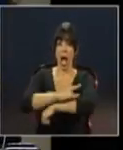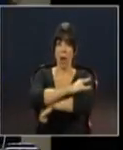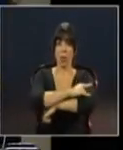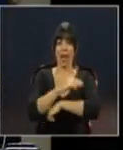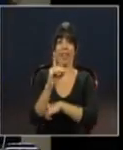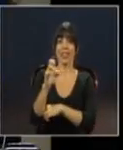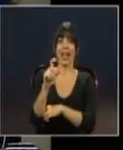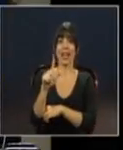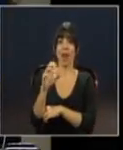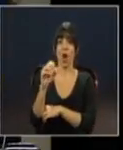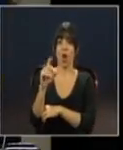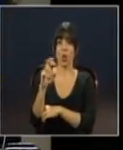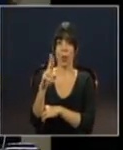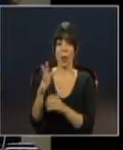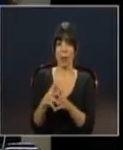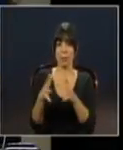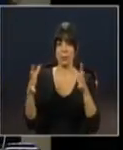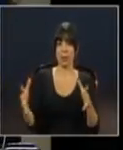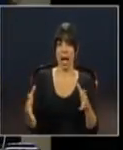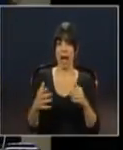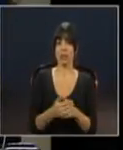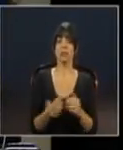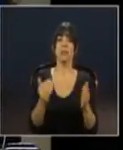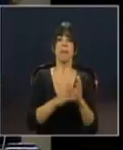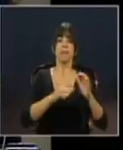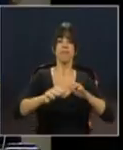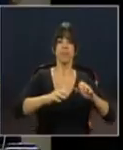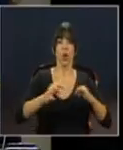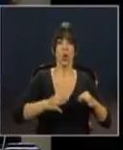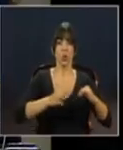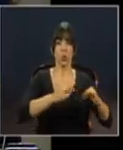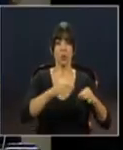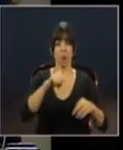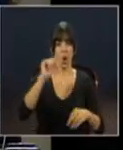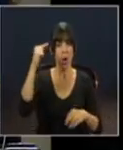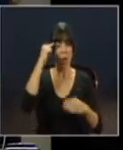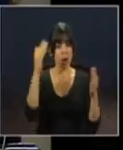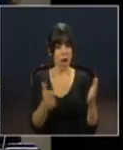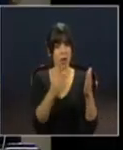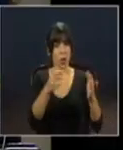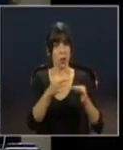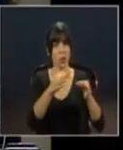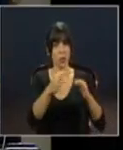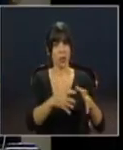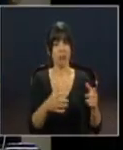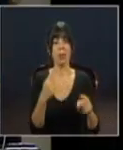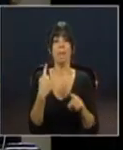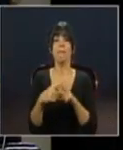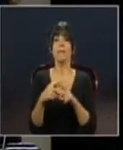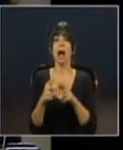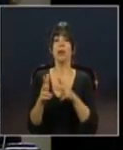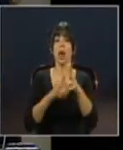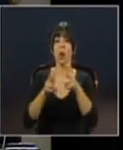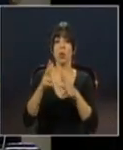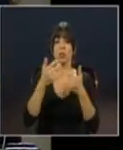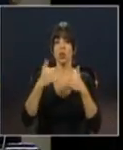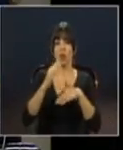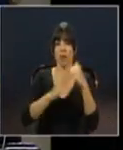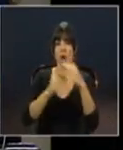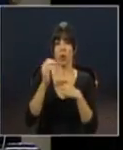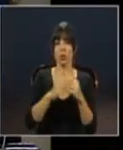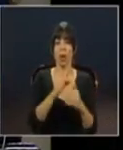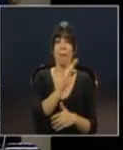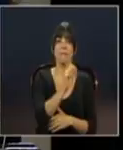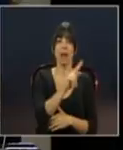Daniel Oduber Quirós y la reactivación turística viabilizada por este gobierno, y la autopista aún en proceso entre Barranca y